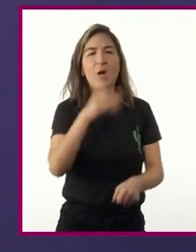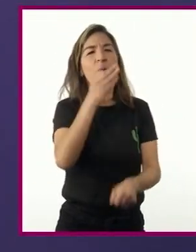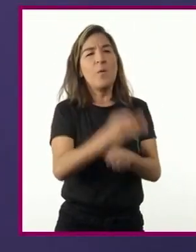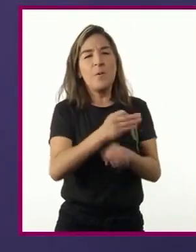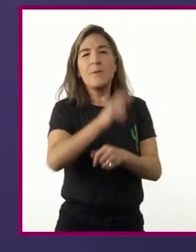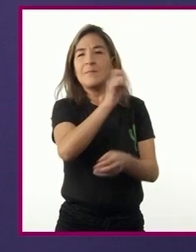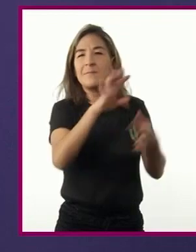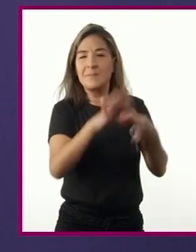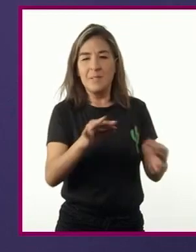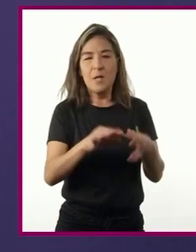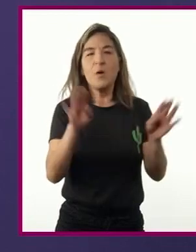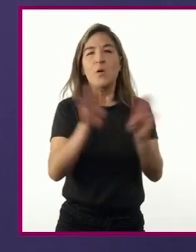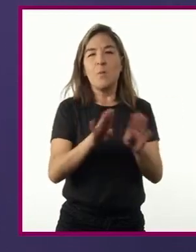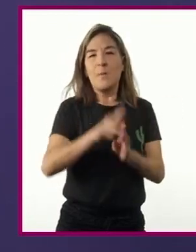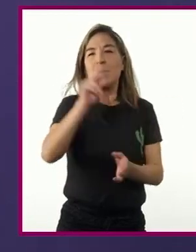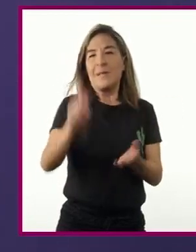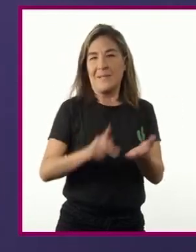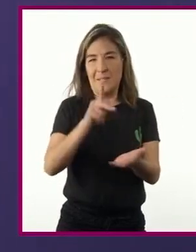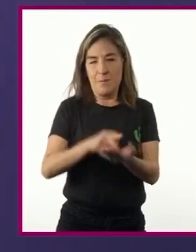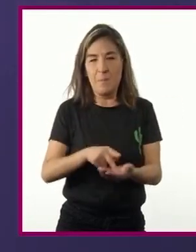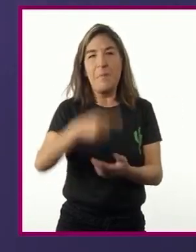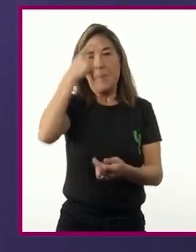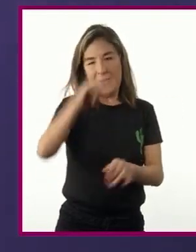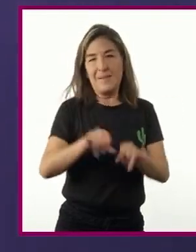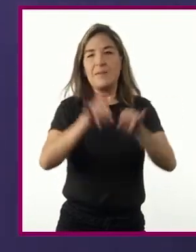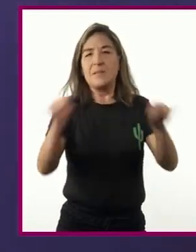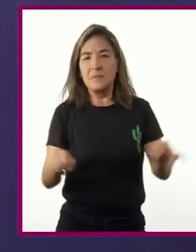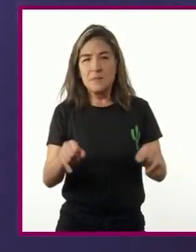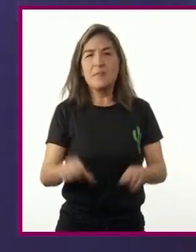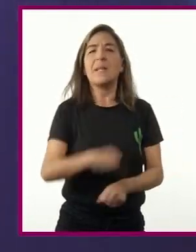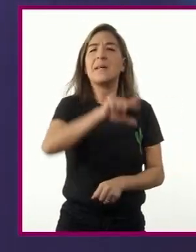los kilómetros para la distancia. Después de ello